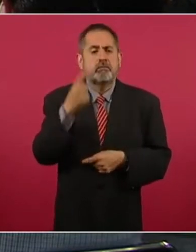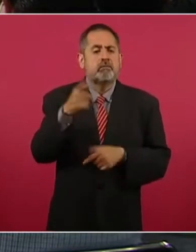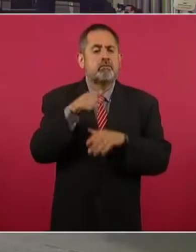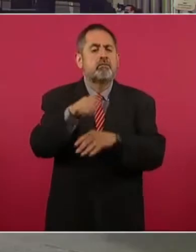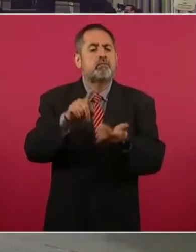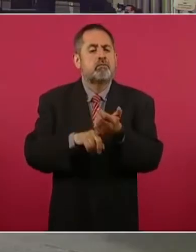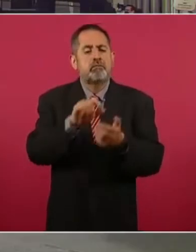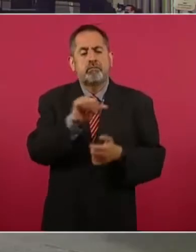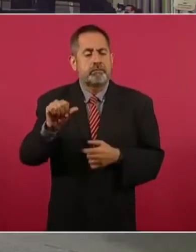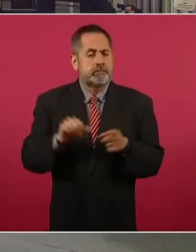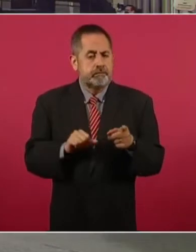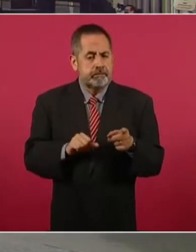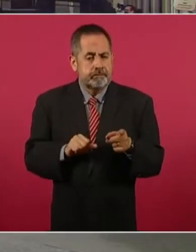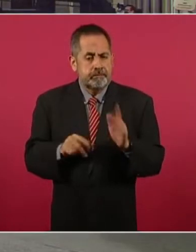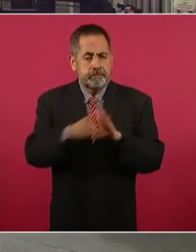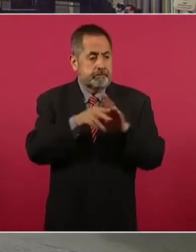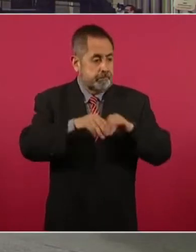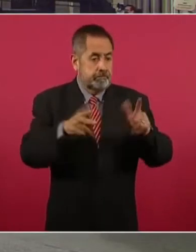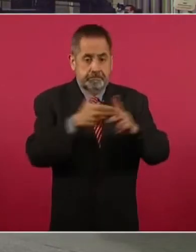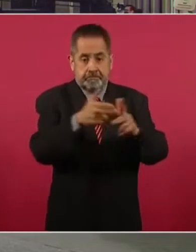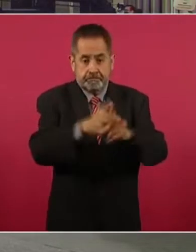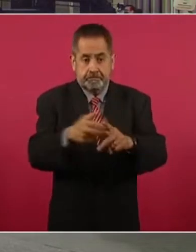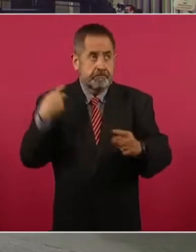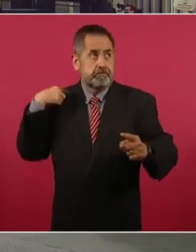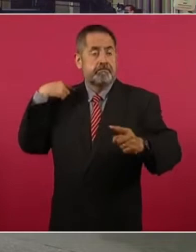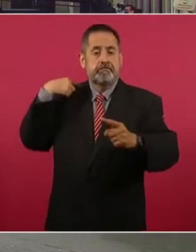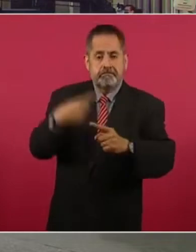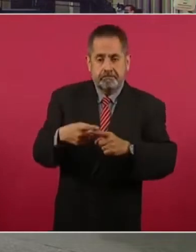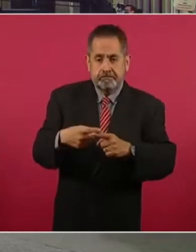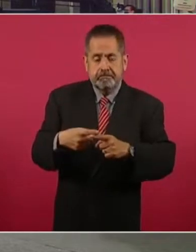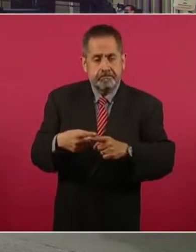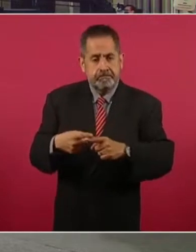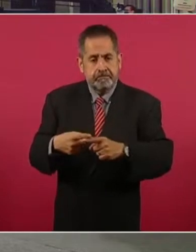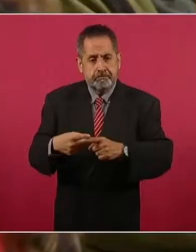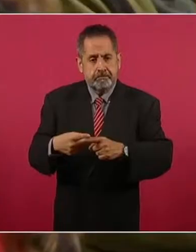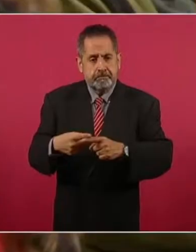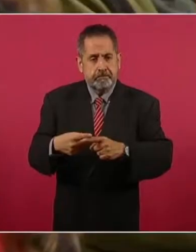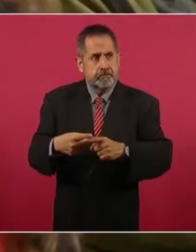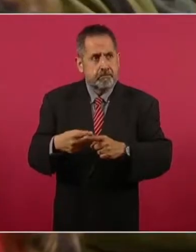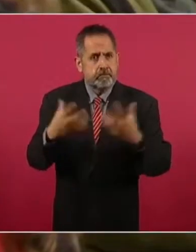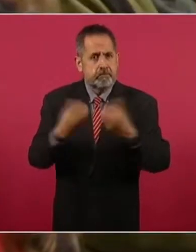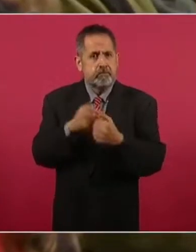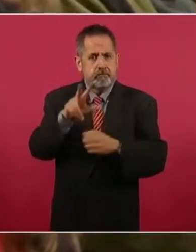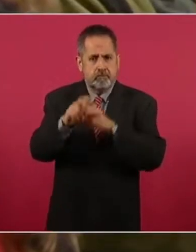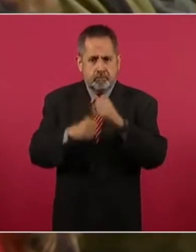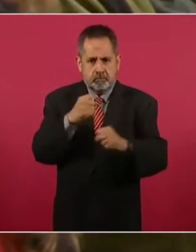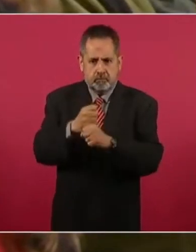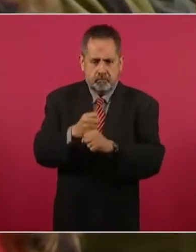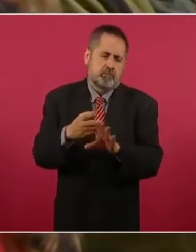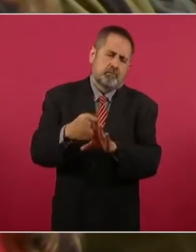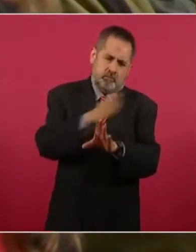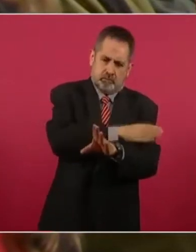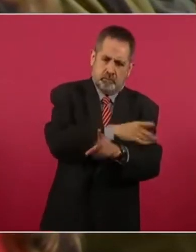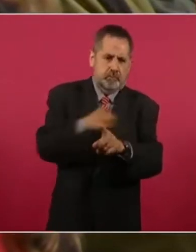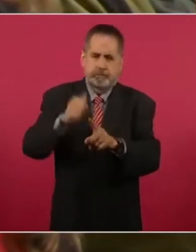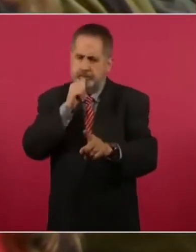tienen registrados de periodistas asesinados en los últimos 3 sexenios, antes obviamente, pues antes de